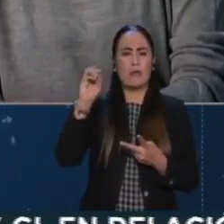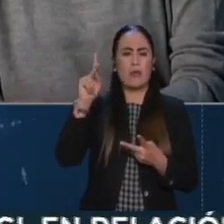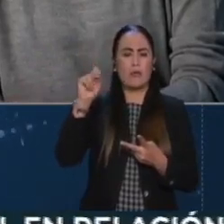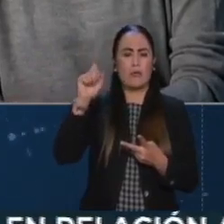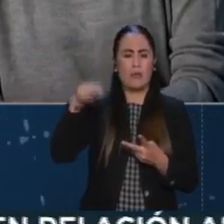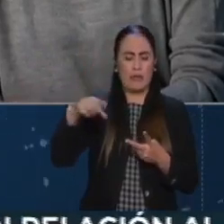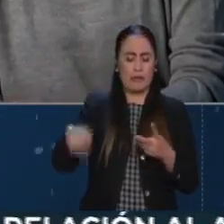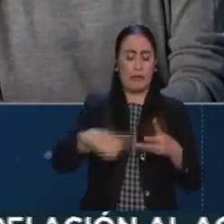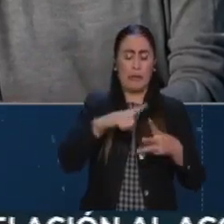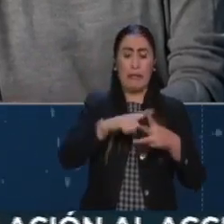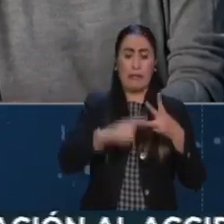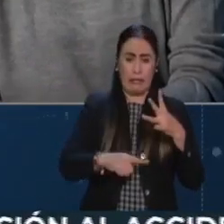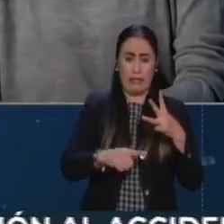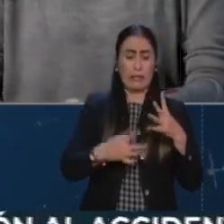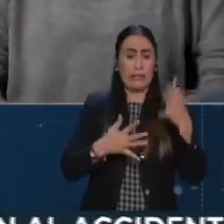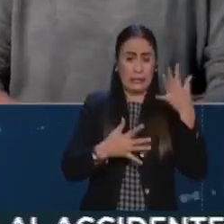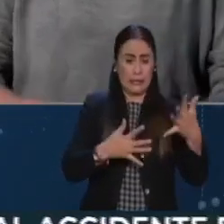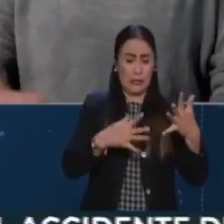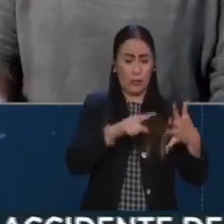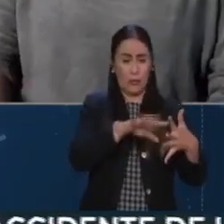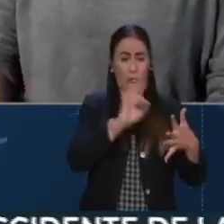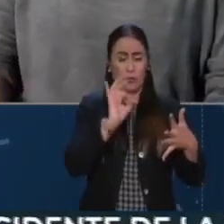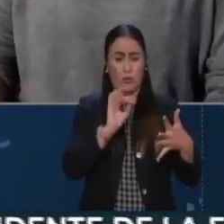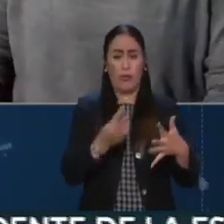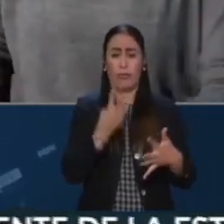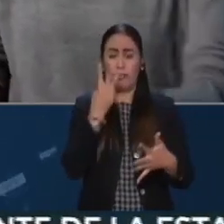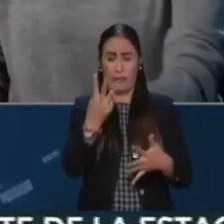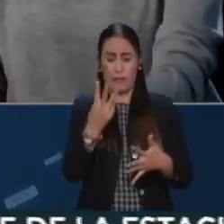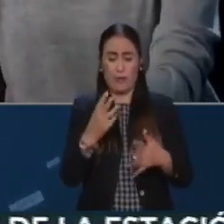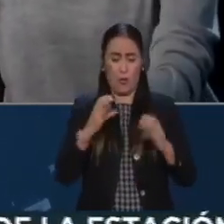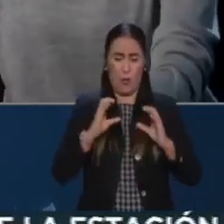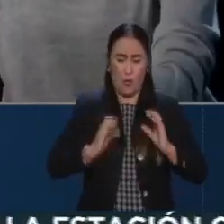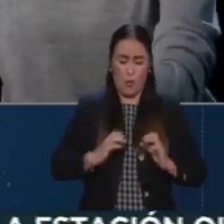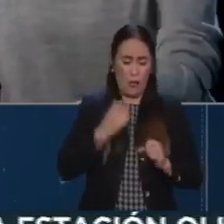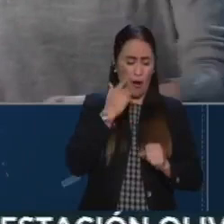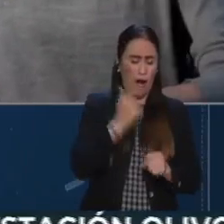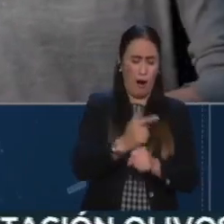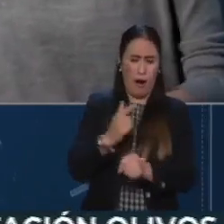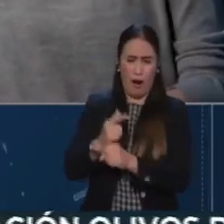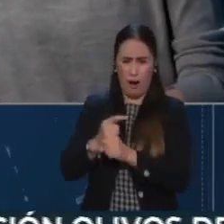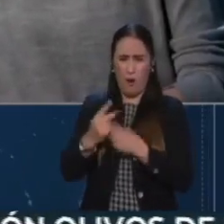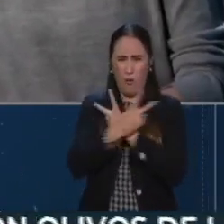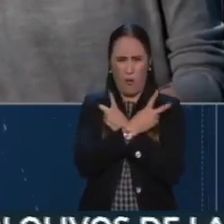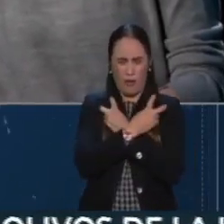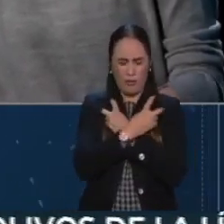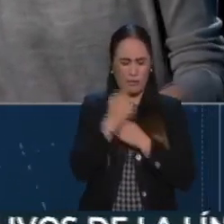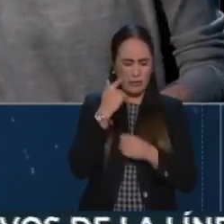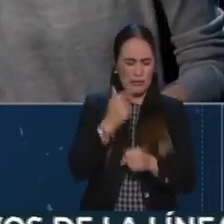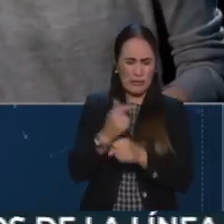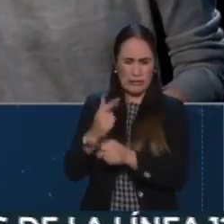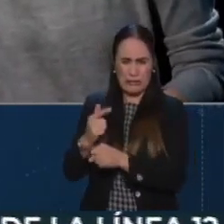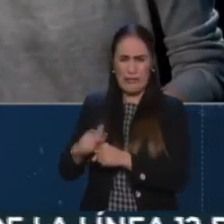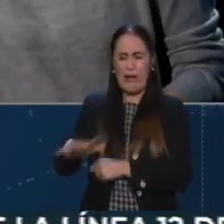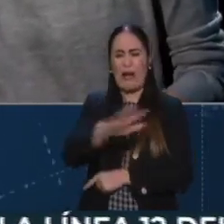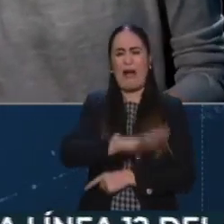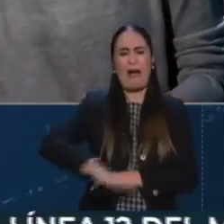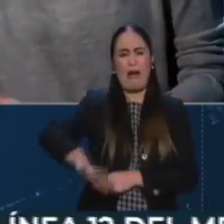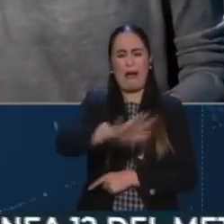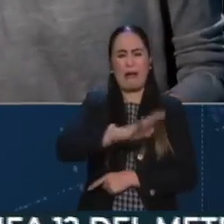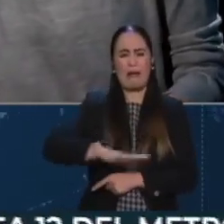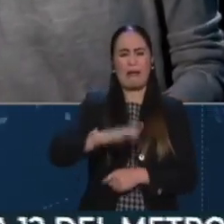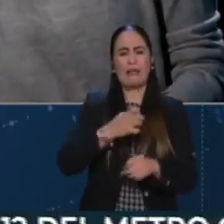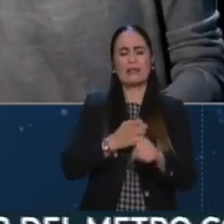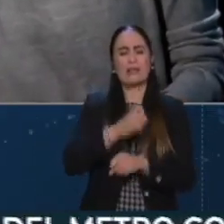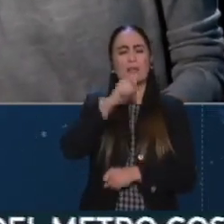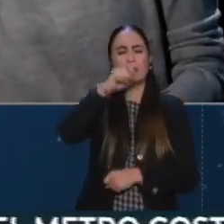5 municipios del país donde se han exhumado más cuerpos de fosas clandestinas están en la zona metropolitana de